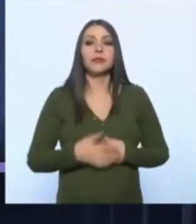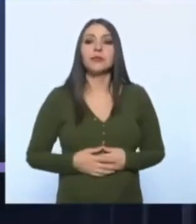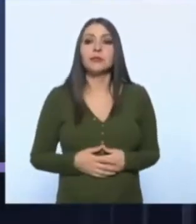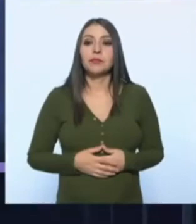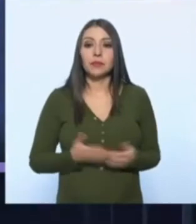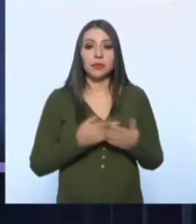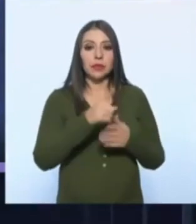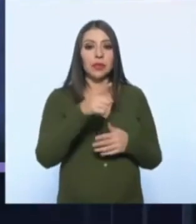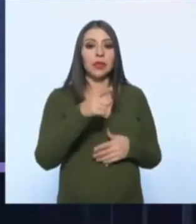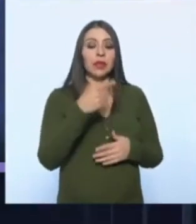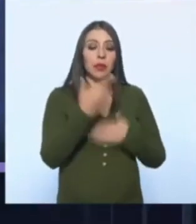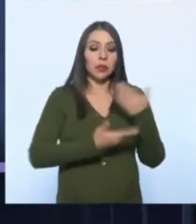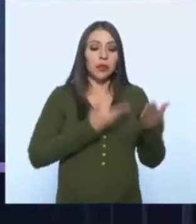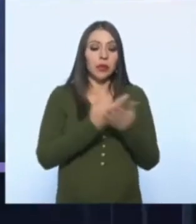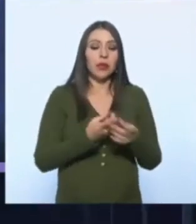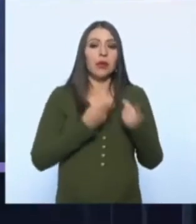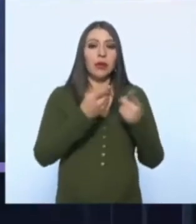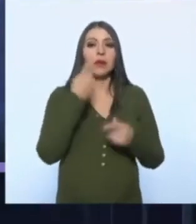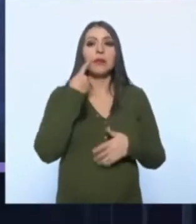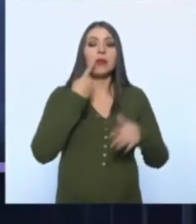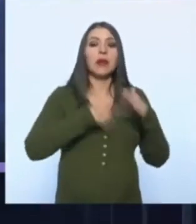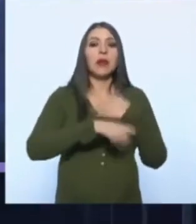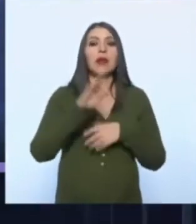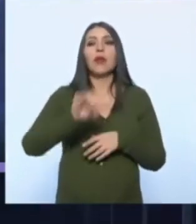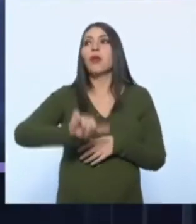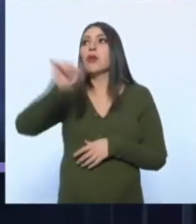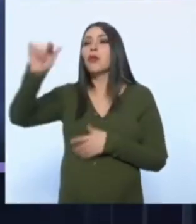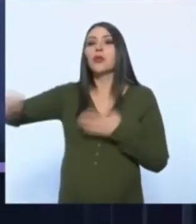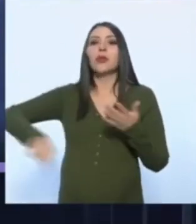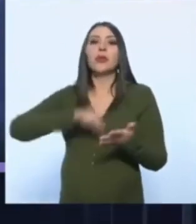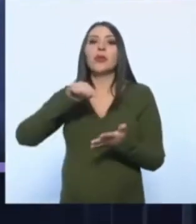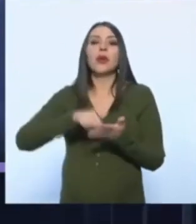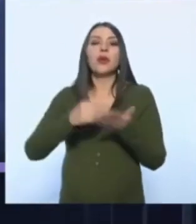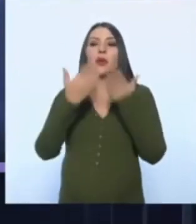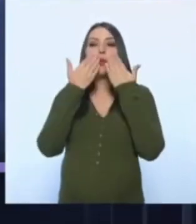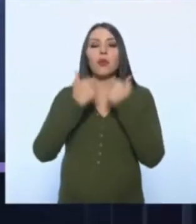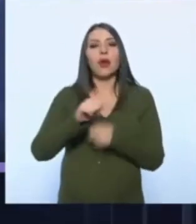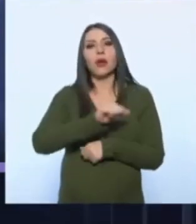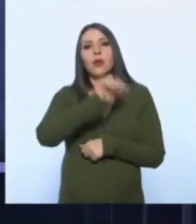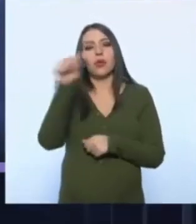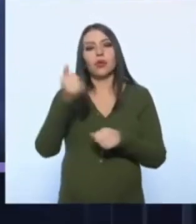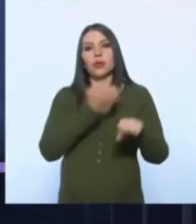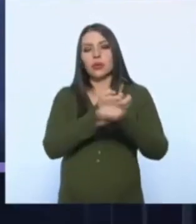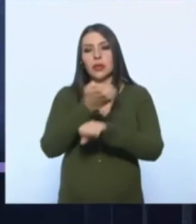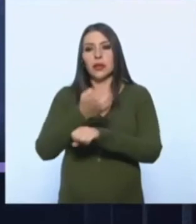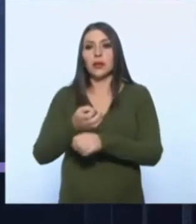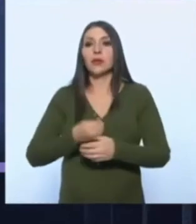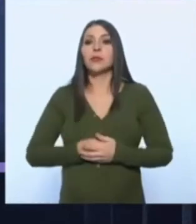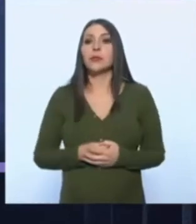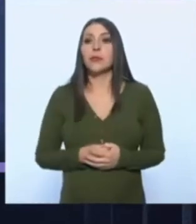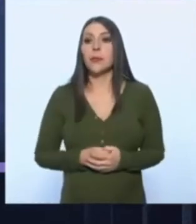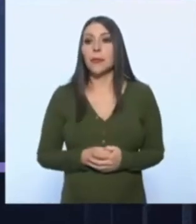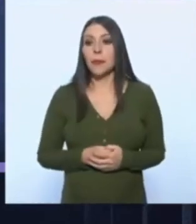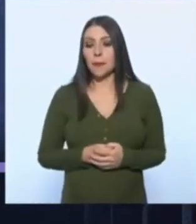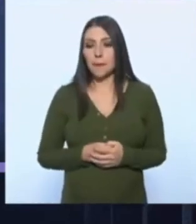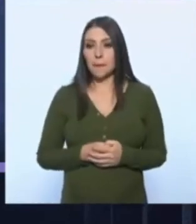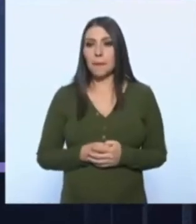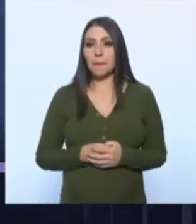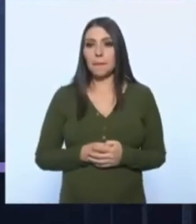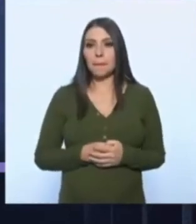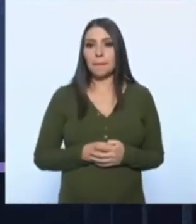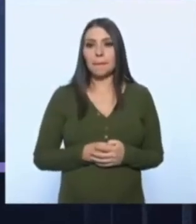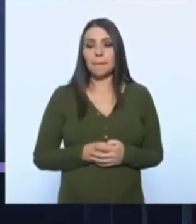para levantar las alertas, porque no existe en ningún lugar del país, pero era también necesario. Pero después de cumplir una serie